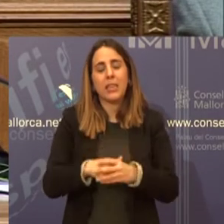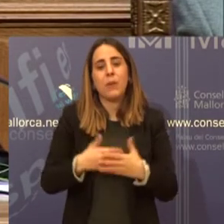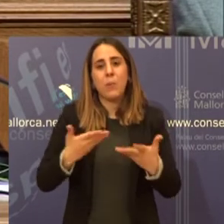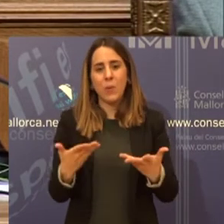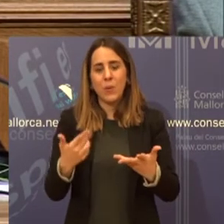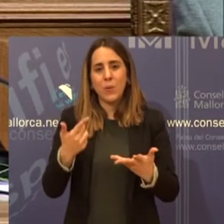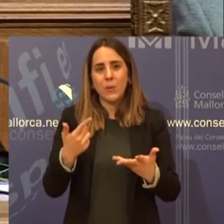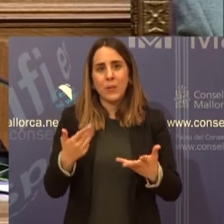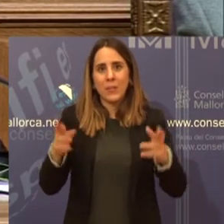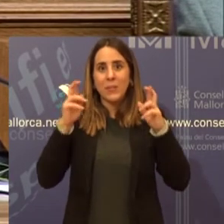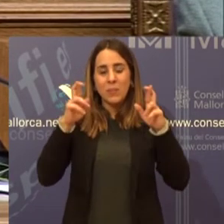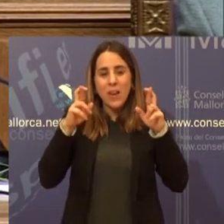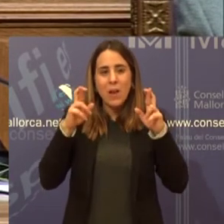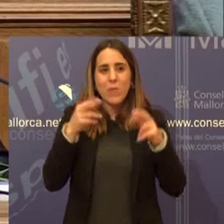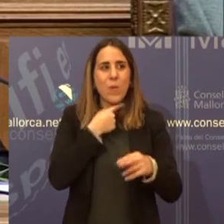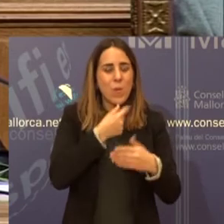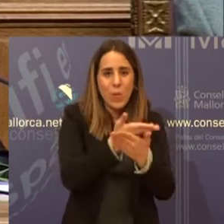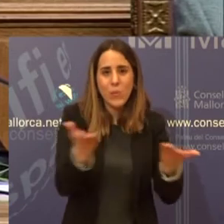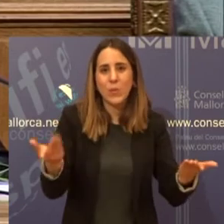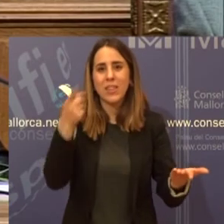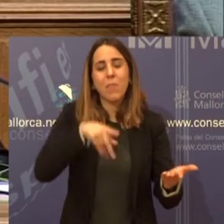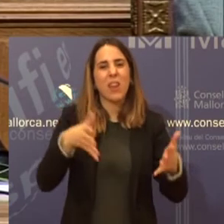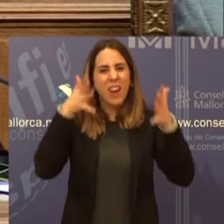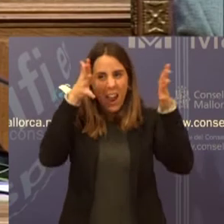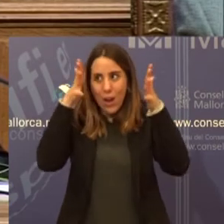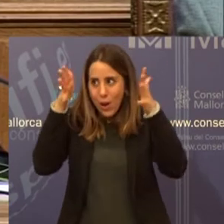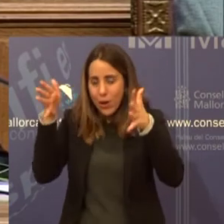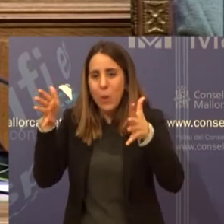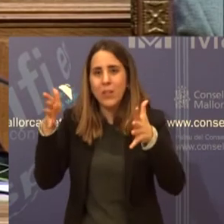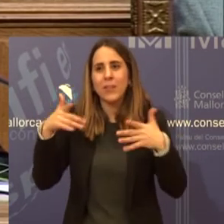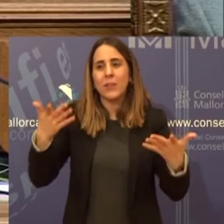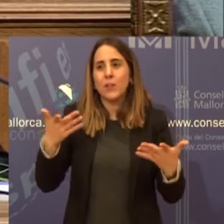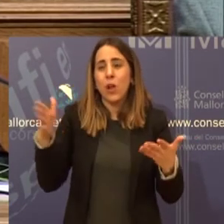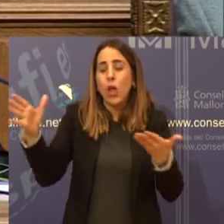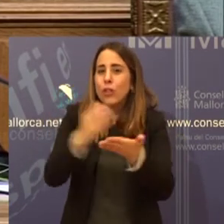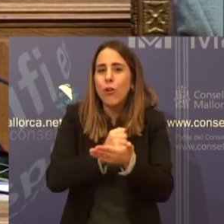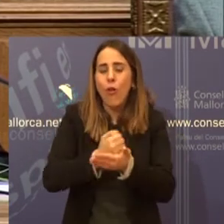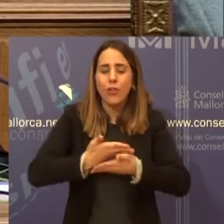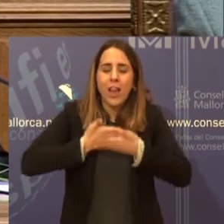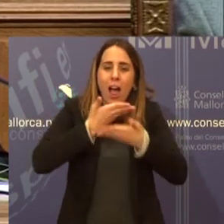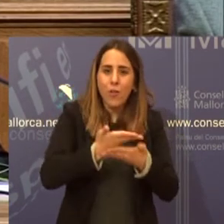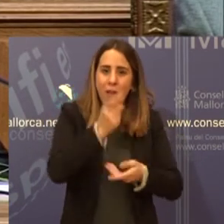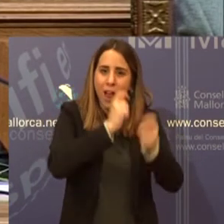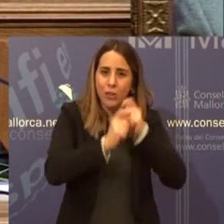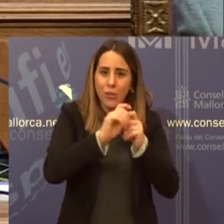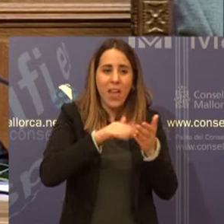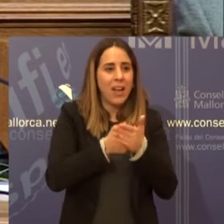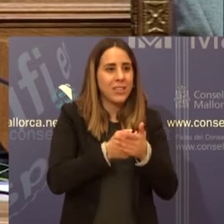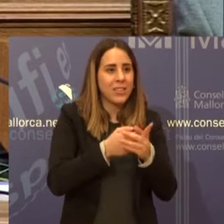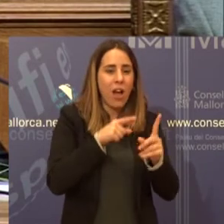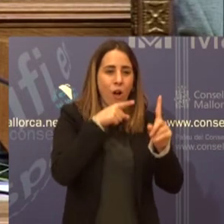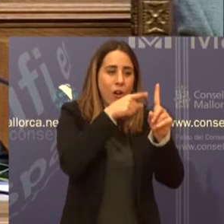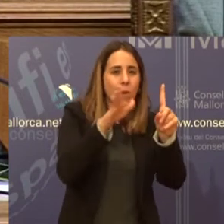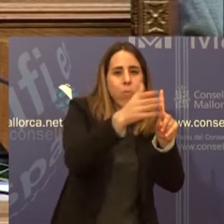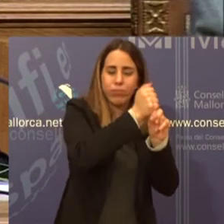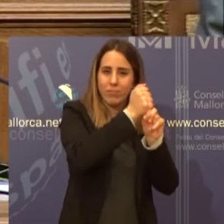Bueno, esperamos que os guste mucho, que lo recomendéis y así entre todos poder ayudar un poquito más a la asociación y que cumpla su objetivo.